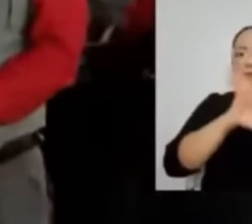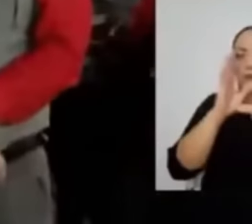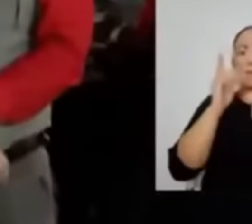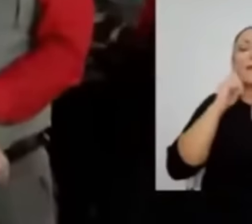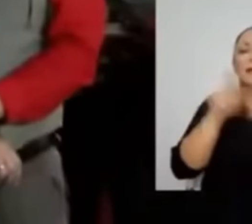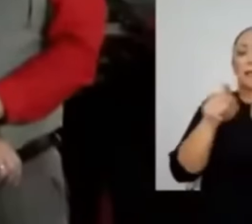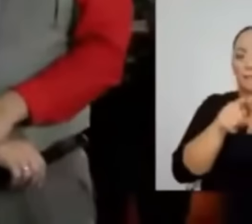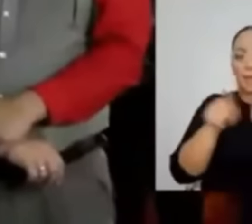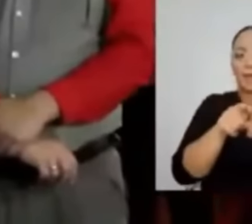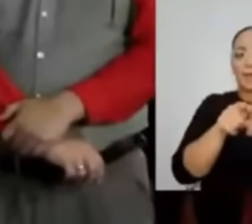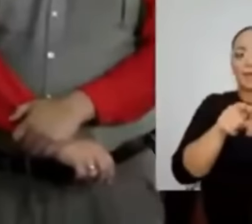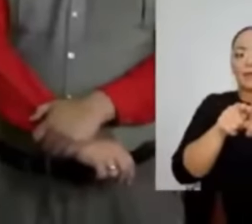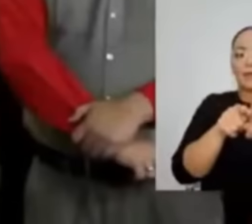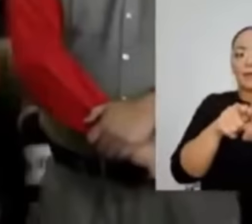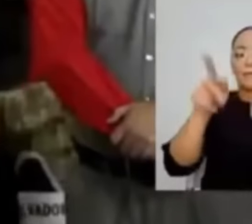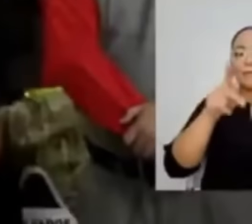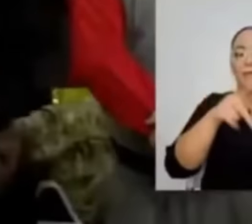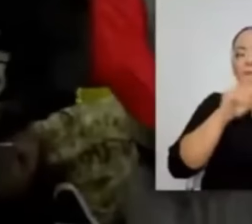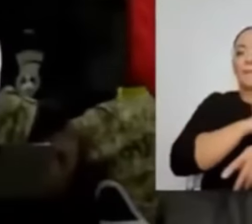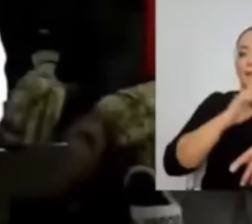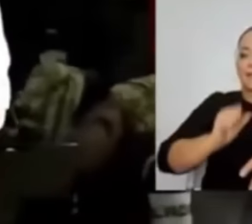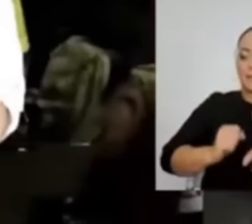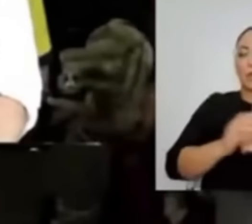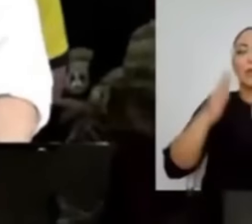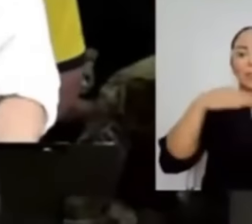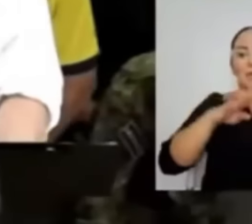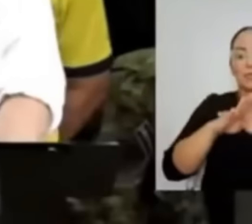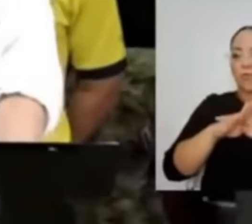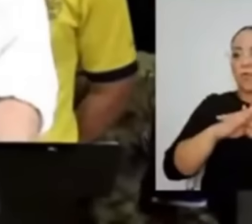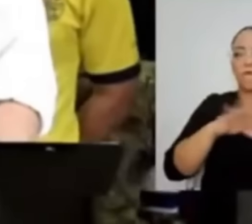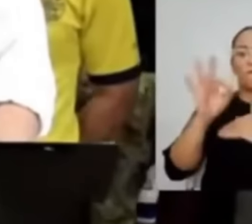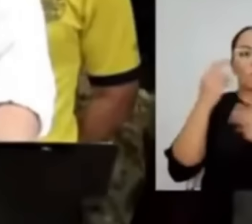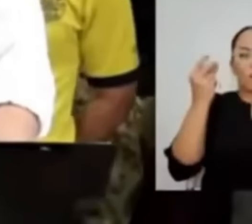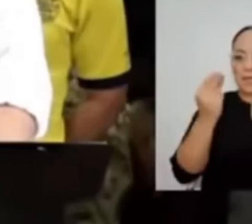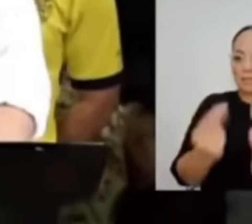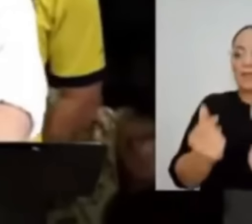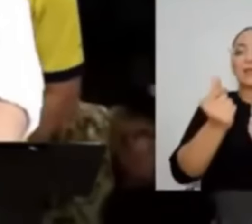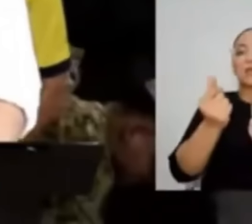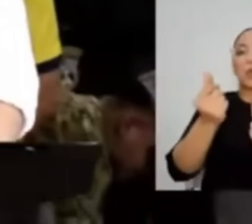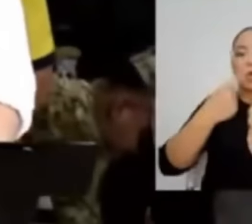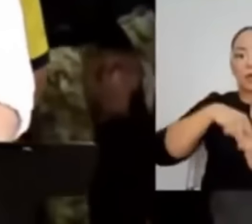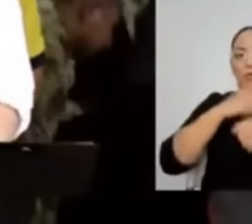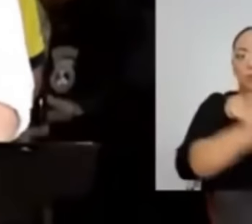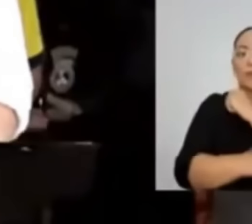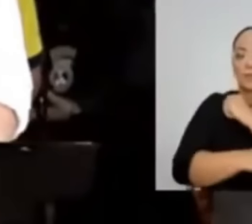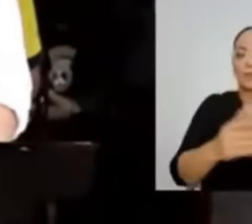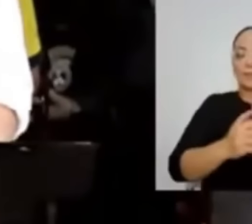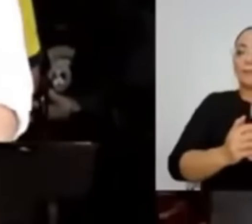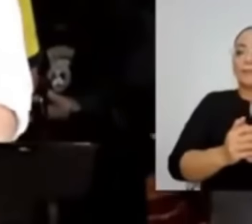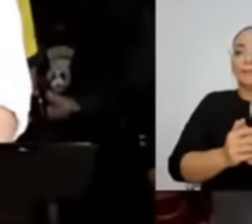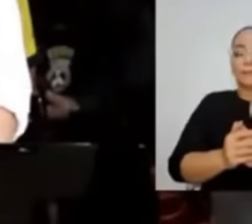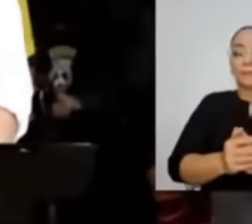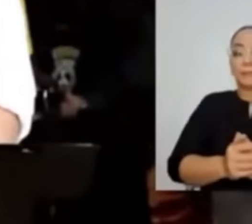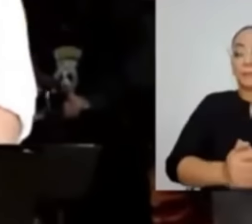también los salvadoreños ingresaran de forma expedita a nuestro territorio nacional, presidente. Vea, y